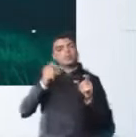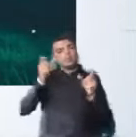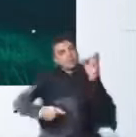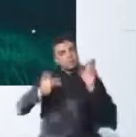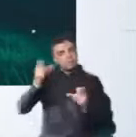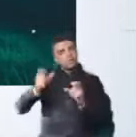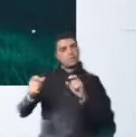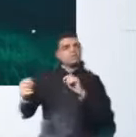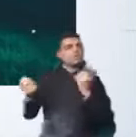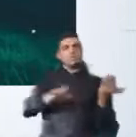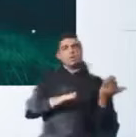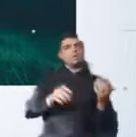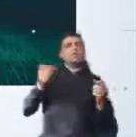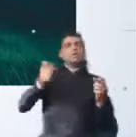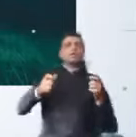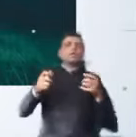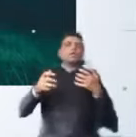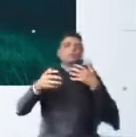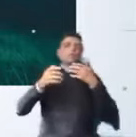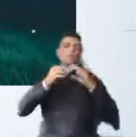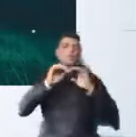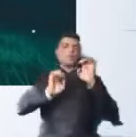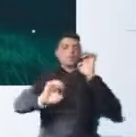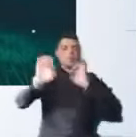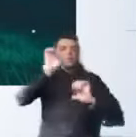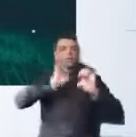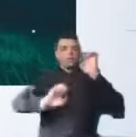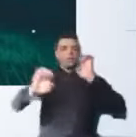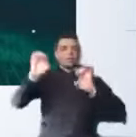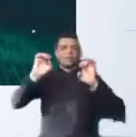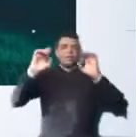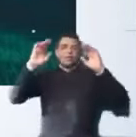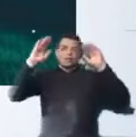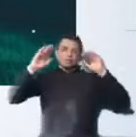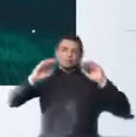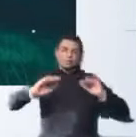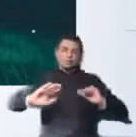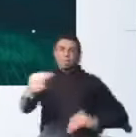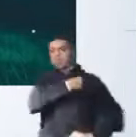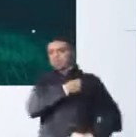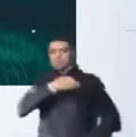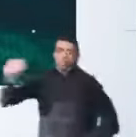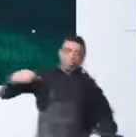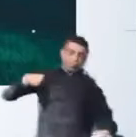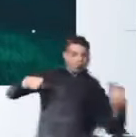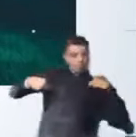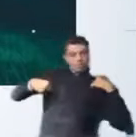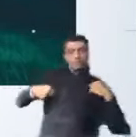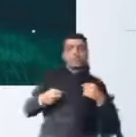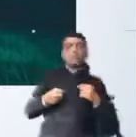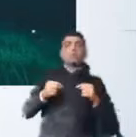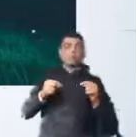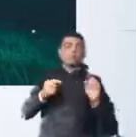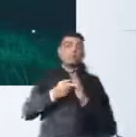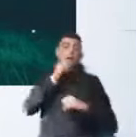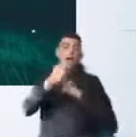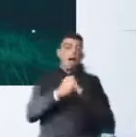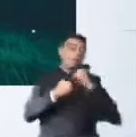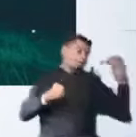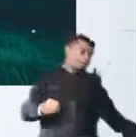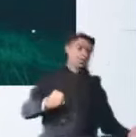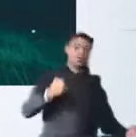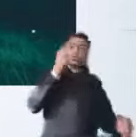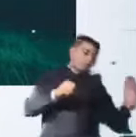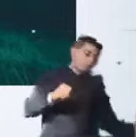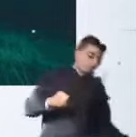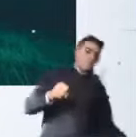inmunológico comprometido, son personas que tienen las defensas bajitas, son personas en los extremos de las edades, menores de 2 años, mayores de 80